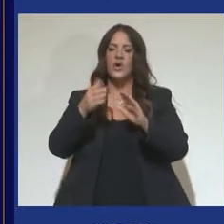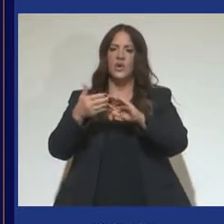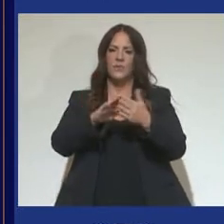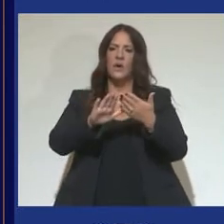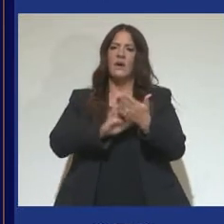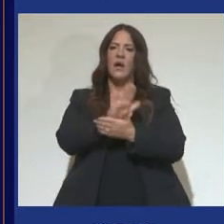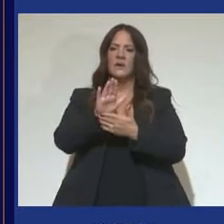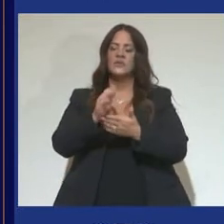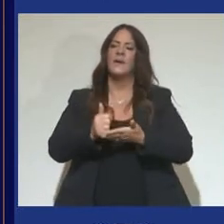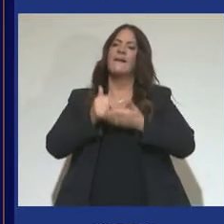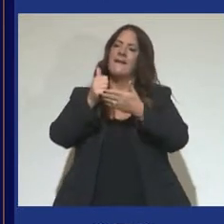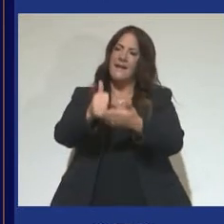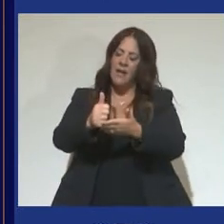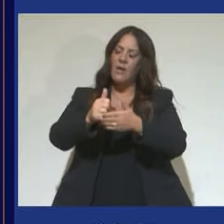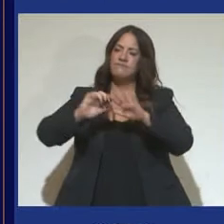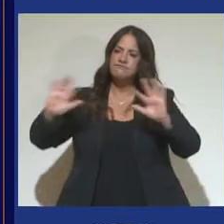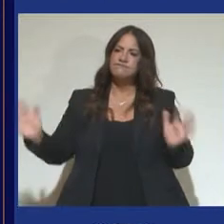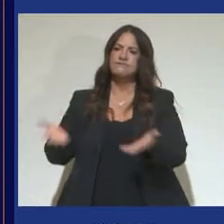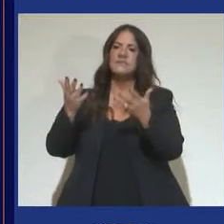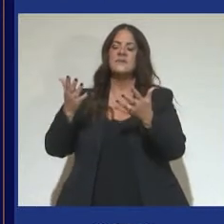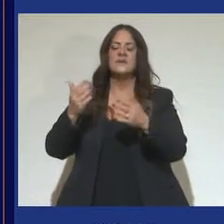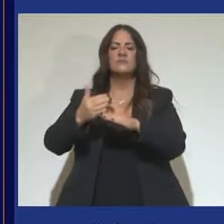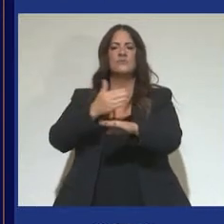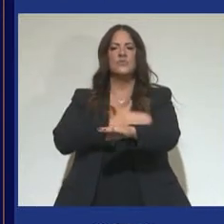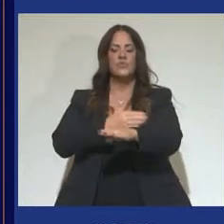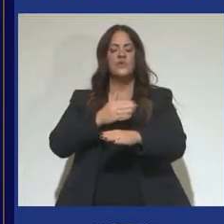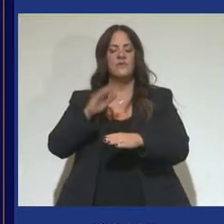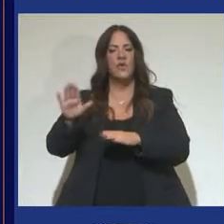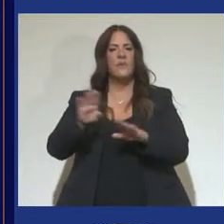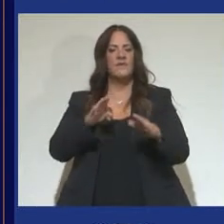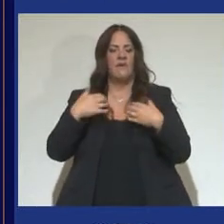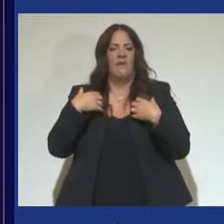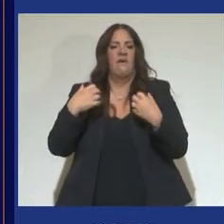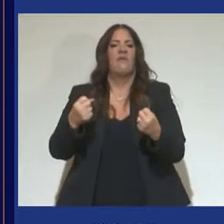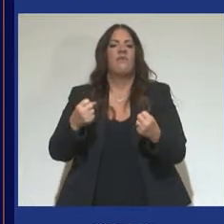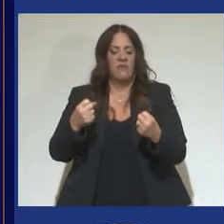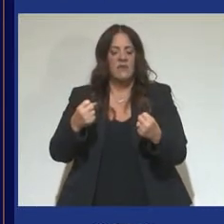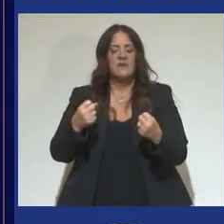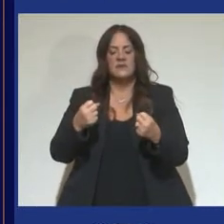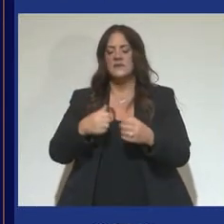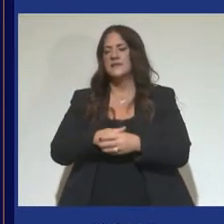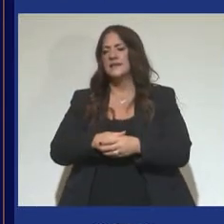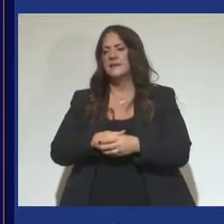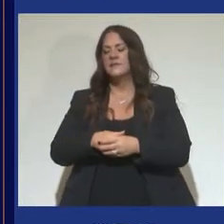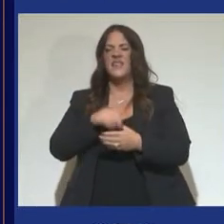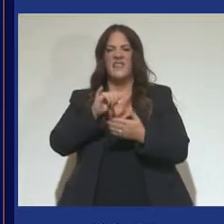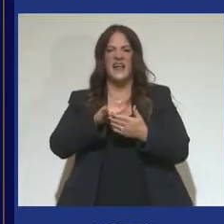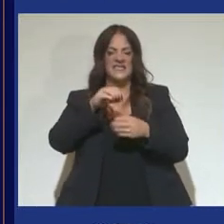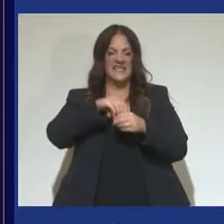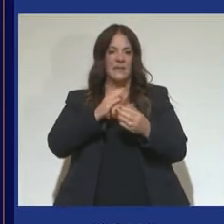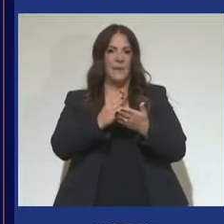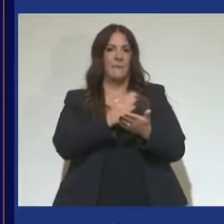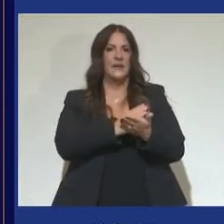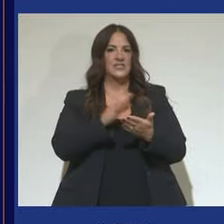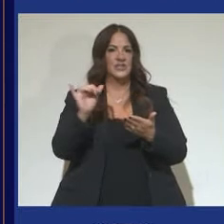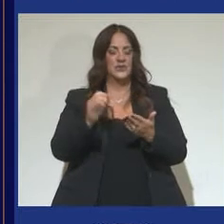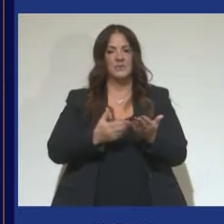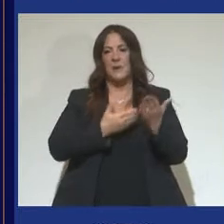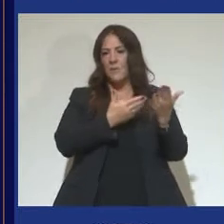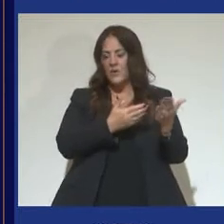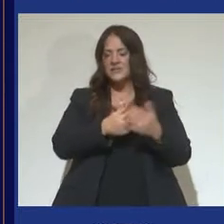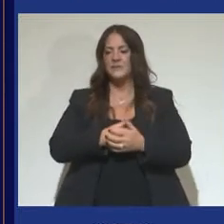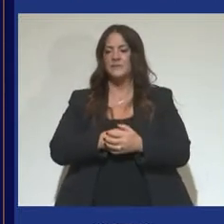estudiantes universitarios para mitigar esos problemas de salud mental es específico en esta propuesta